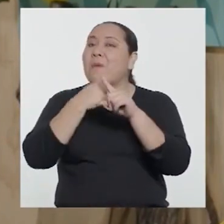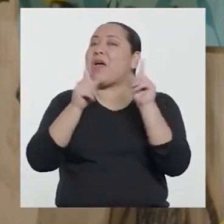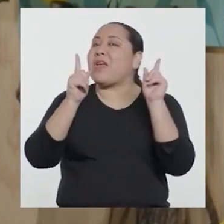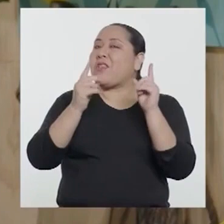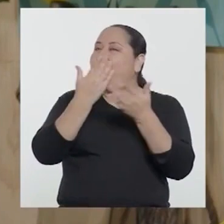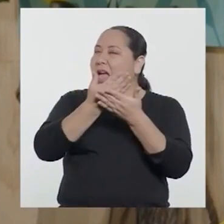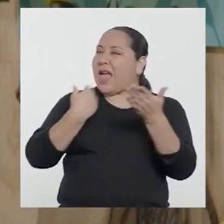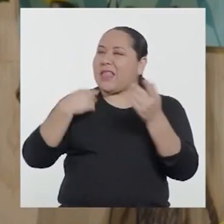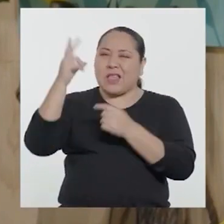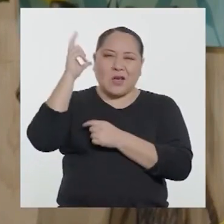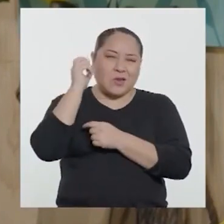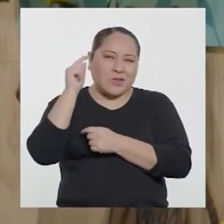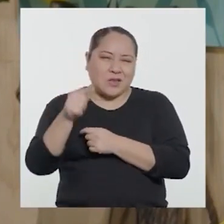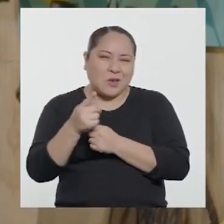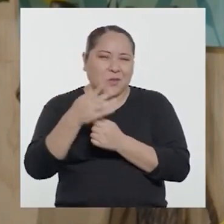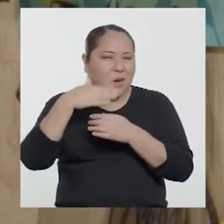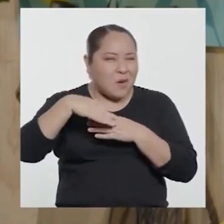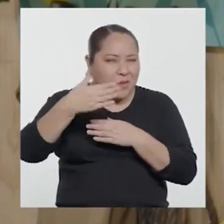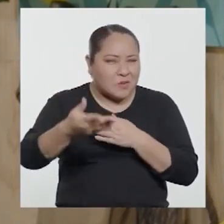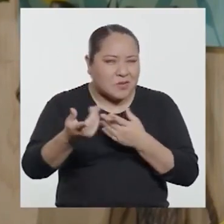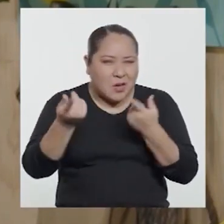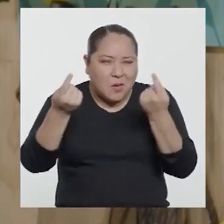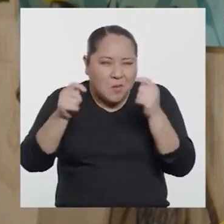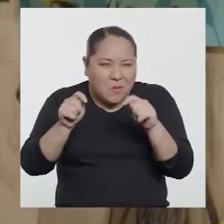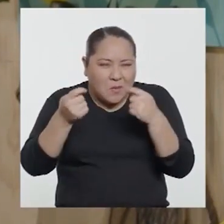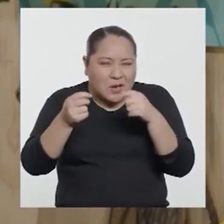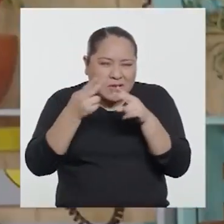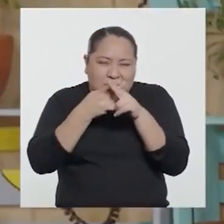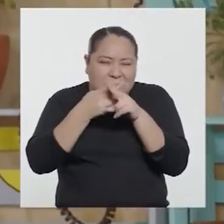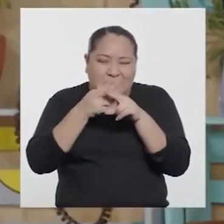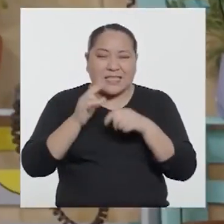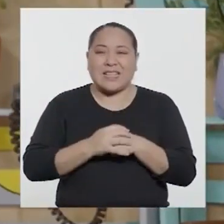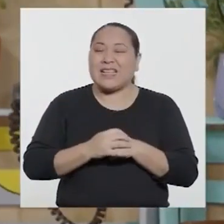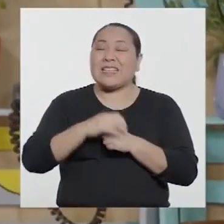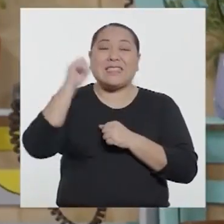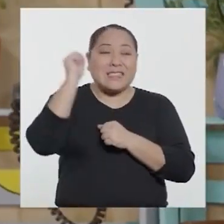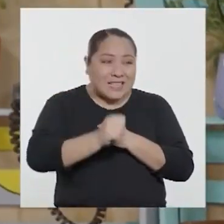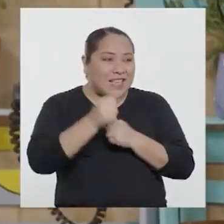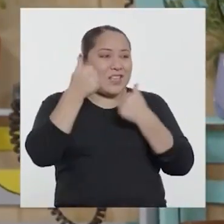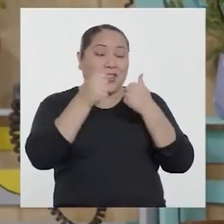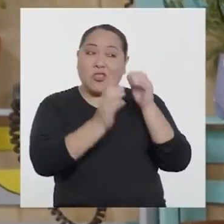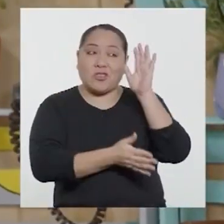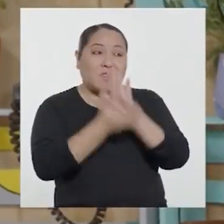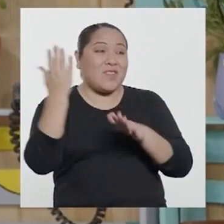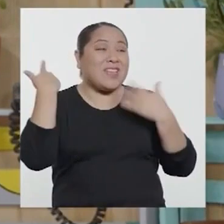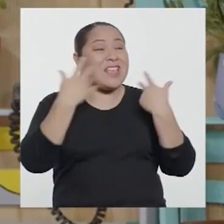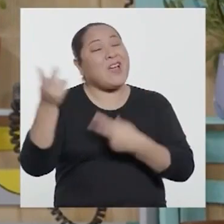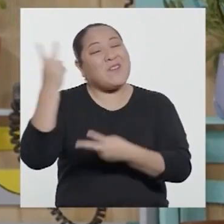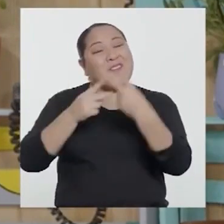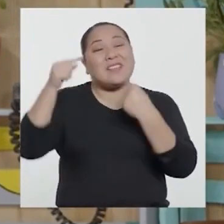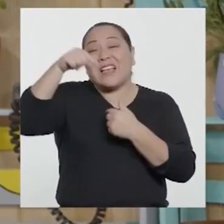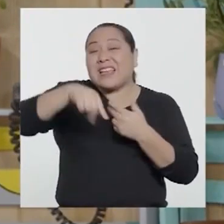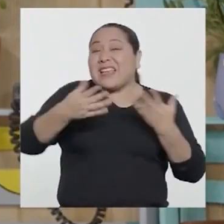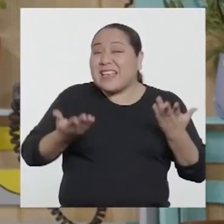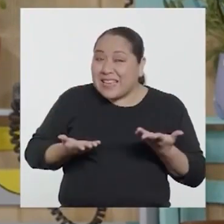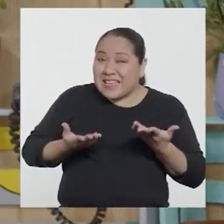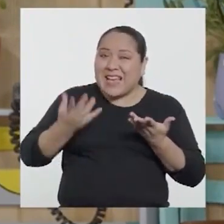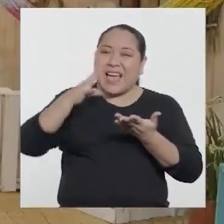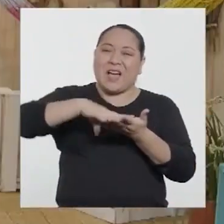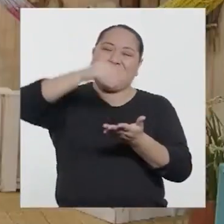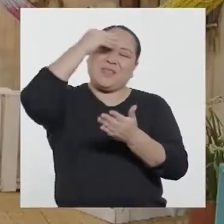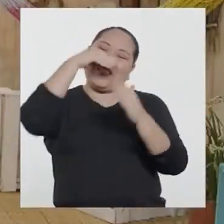Pero antes de escucharlos, vamos a una pausa muy chiquita. Está bien. No se muevan que ya volvemos aquí,